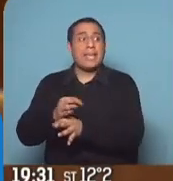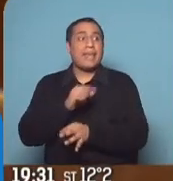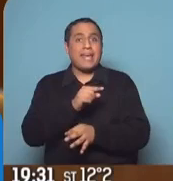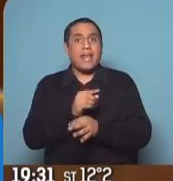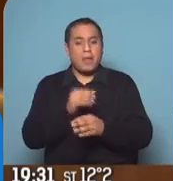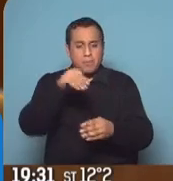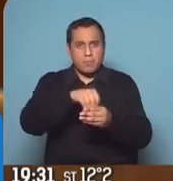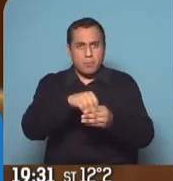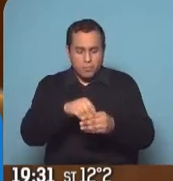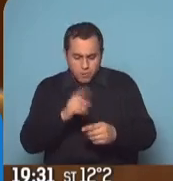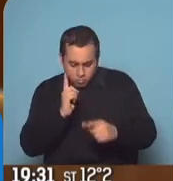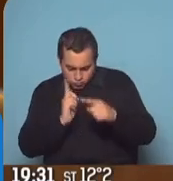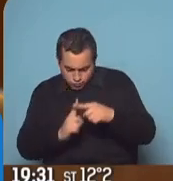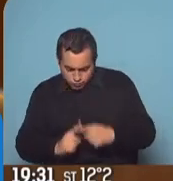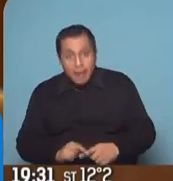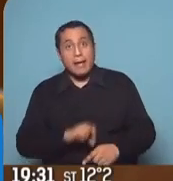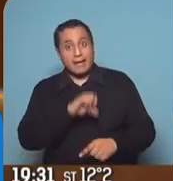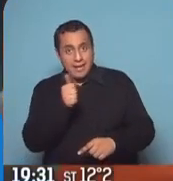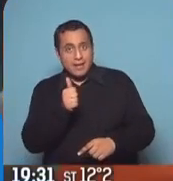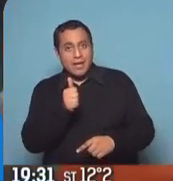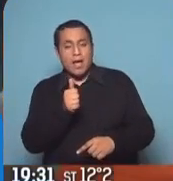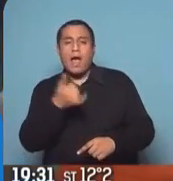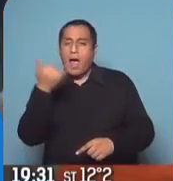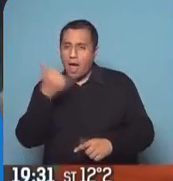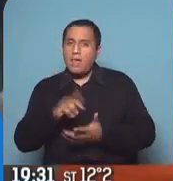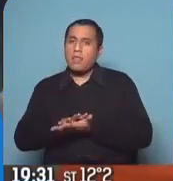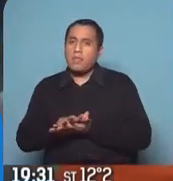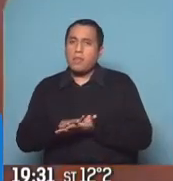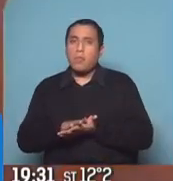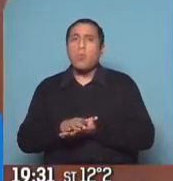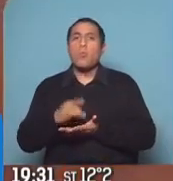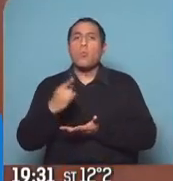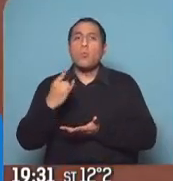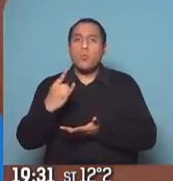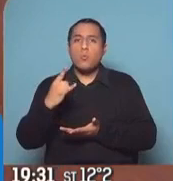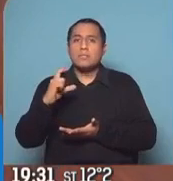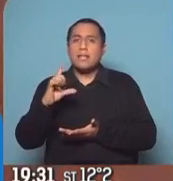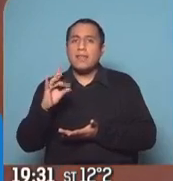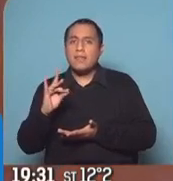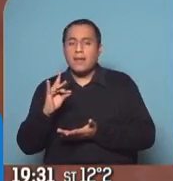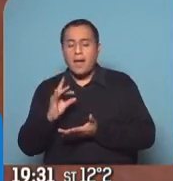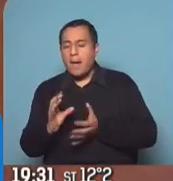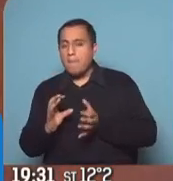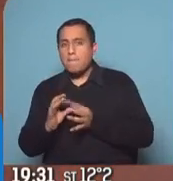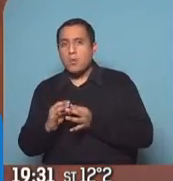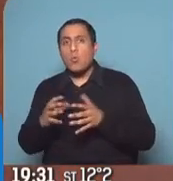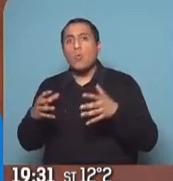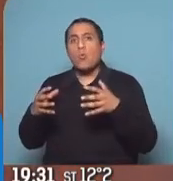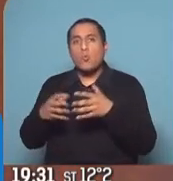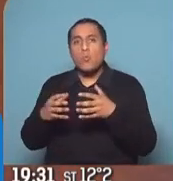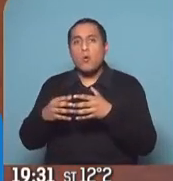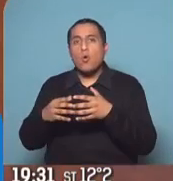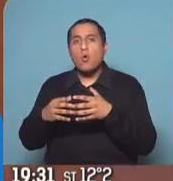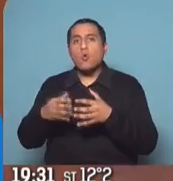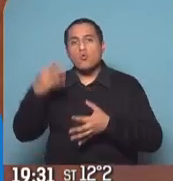urna, hay una trampa ahí porque la UCD se alía con el Partido Justicialista claro.